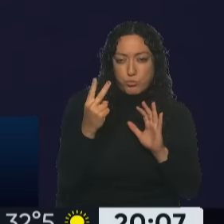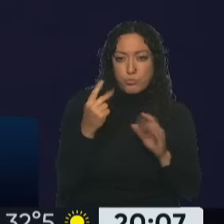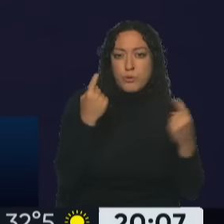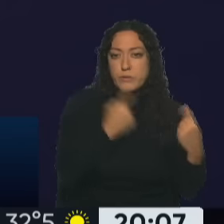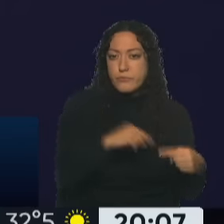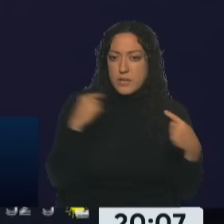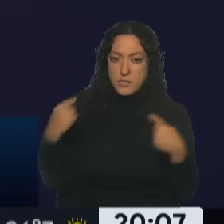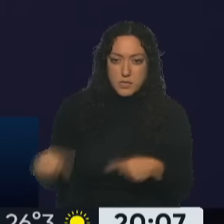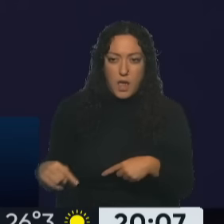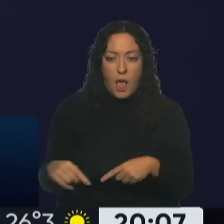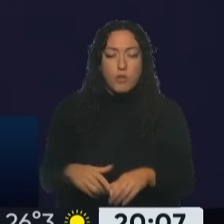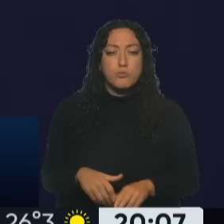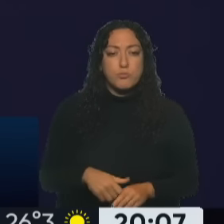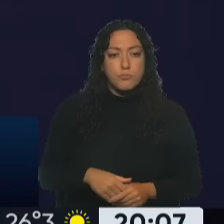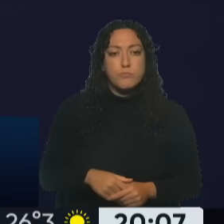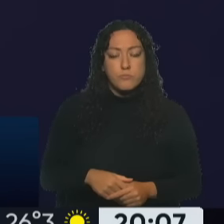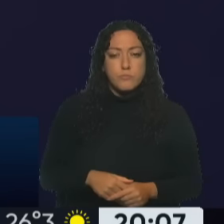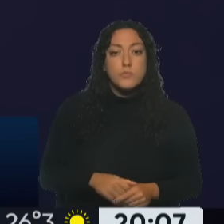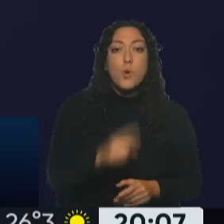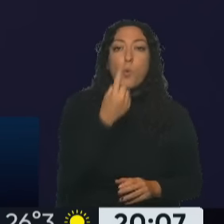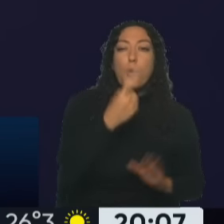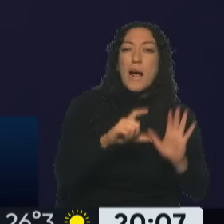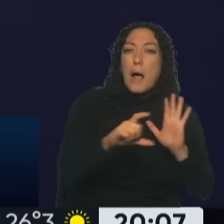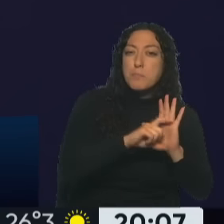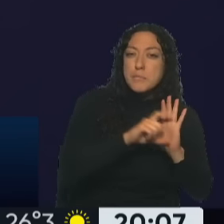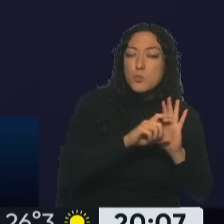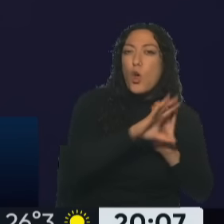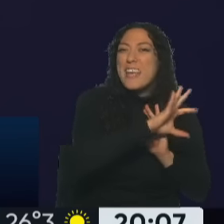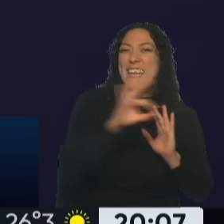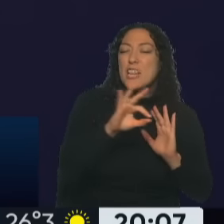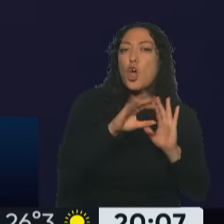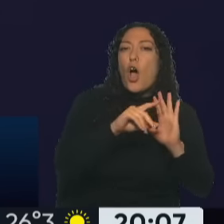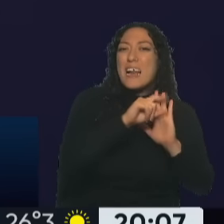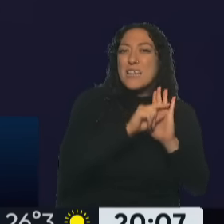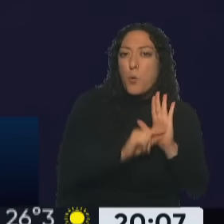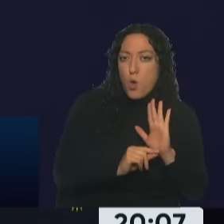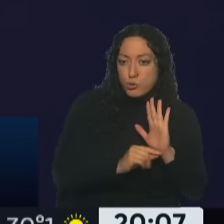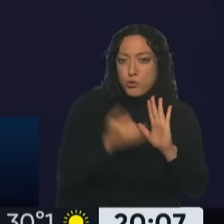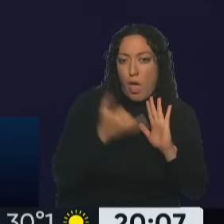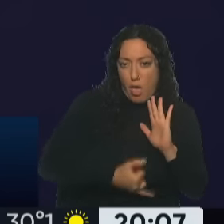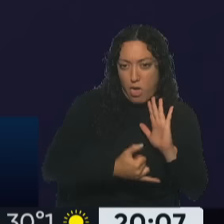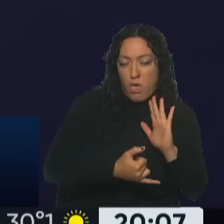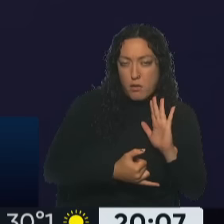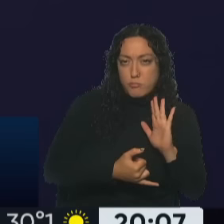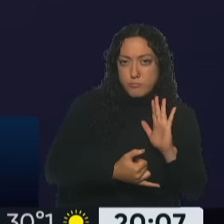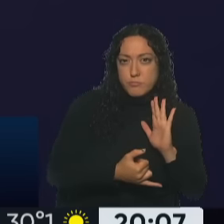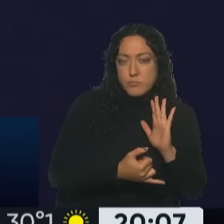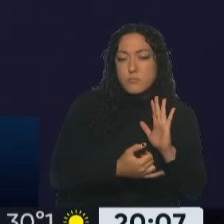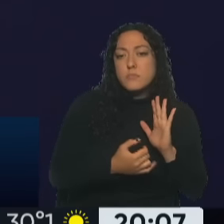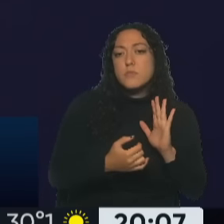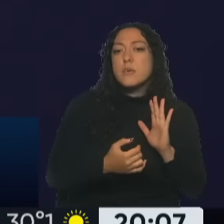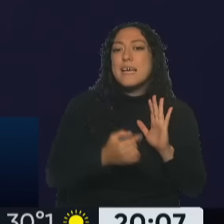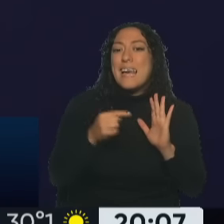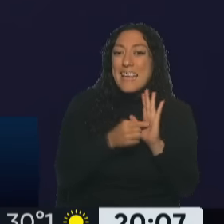diferenciados un capítulo de más de 500 artículos sí que implican un